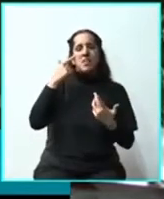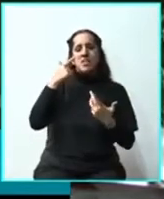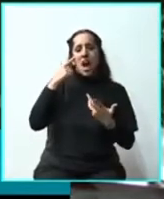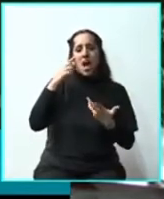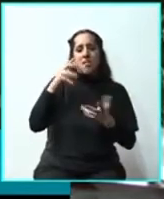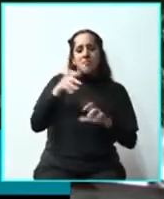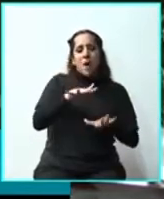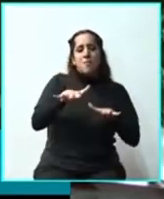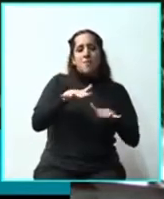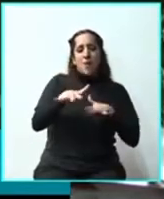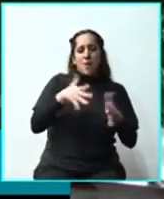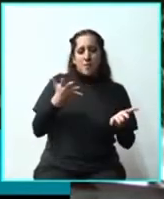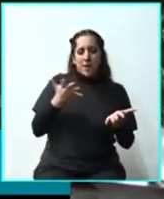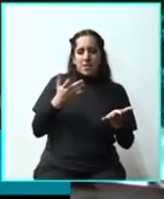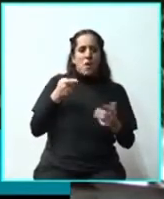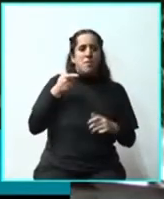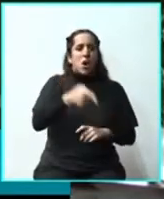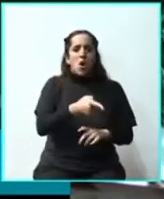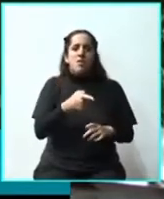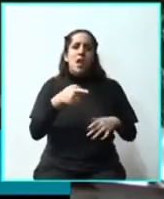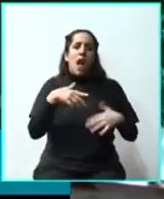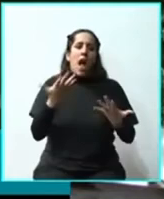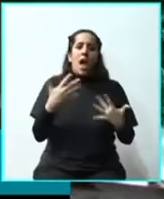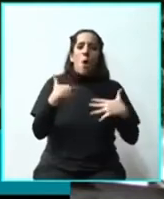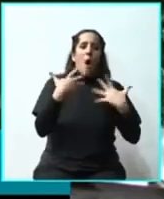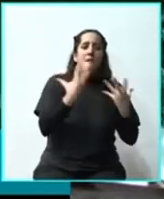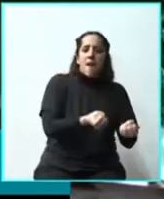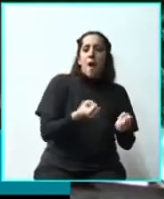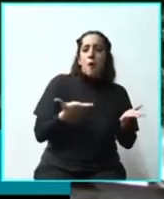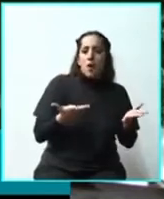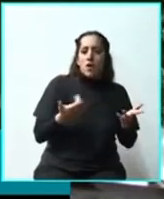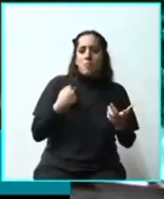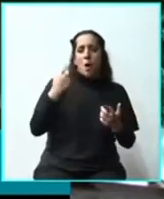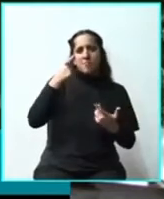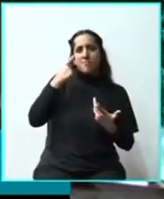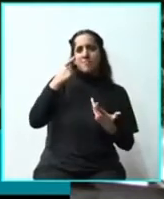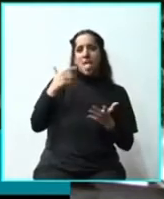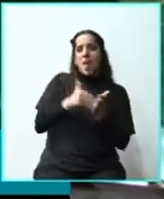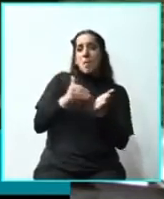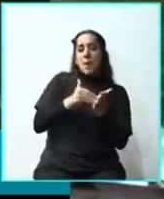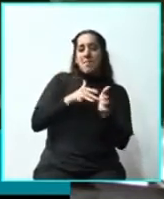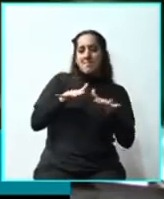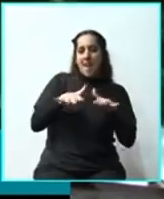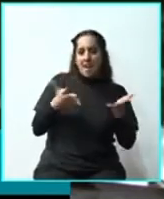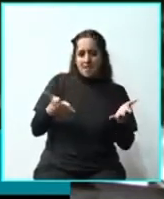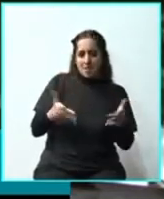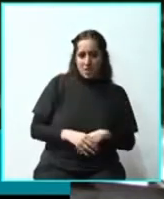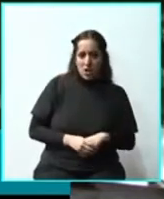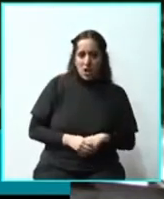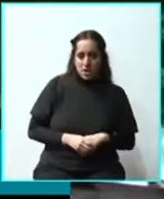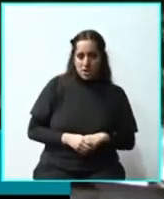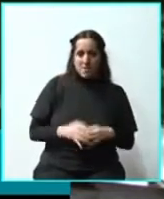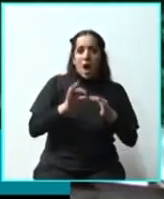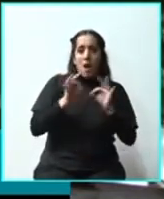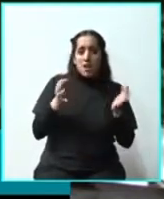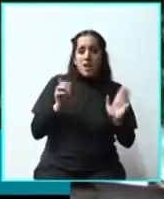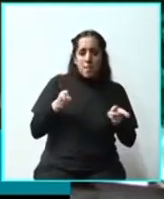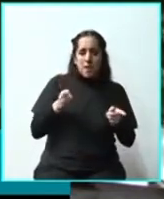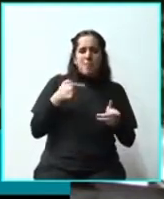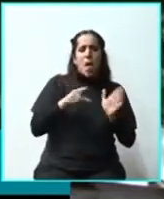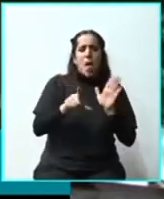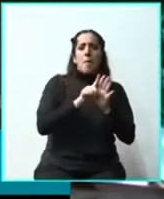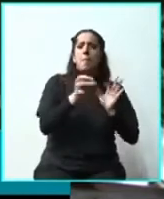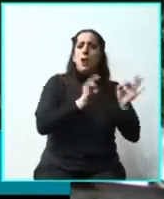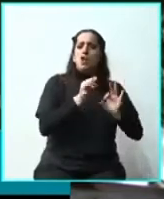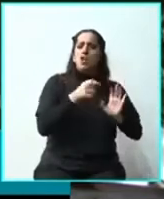dice que voto a favor, en contra, me abstengo de cosas aisladas, puede perder la perspectiva. Y si a este proyecto lo ponemos